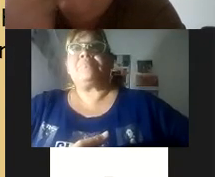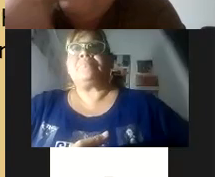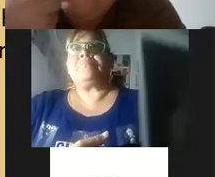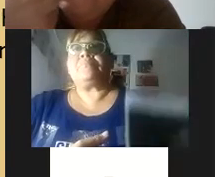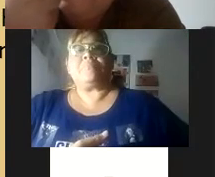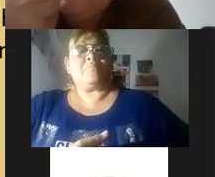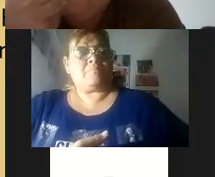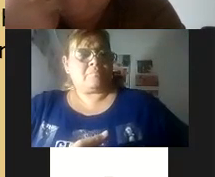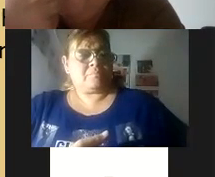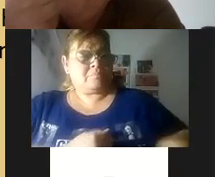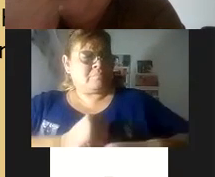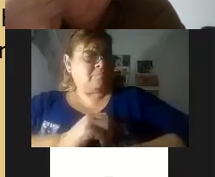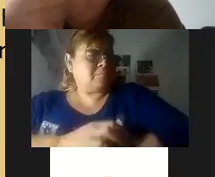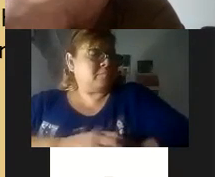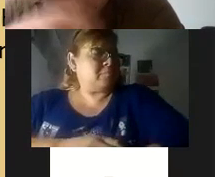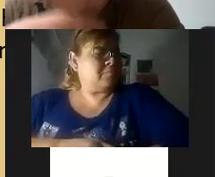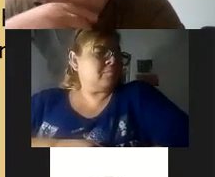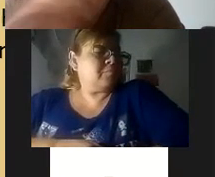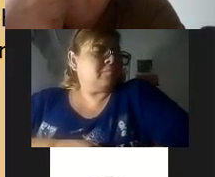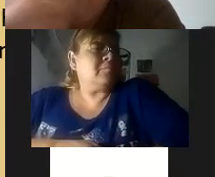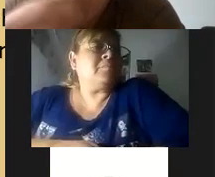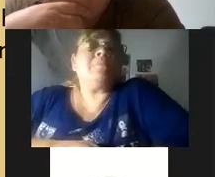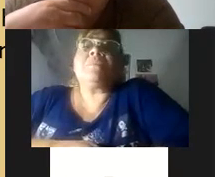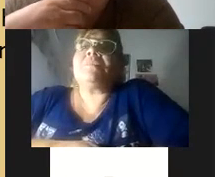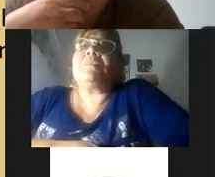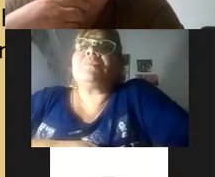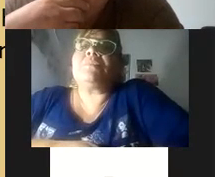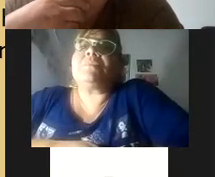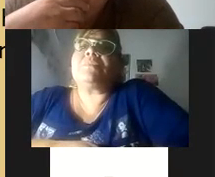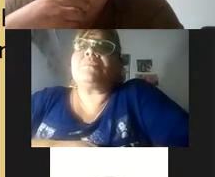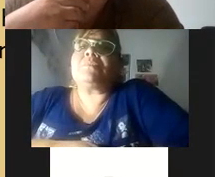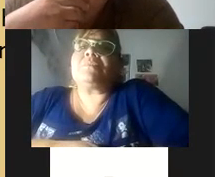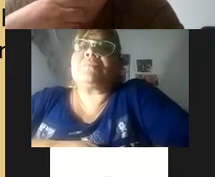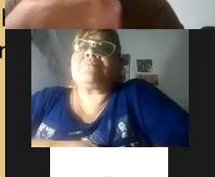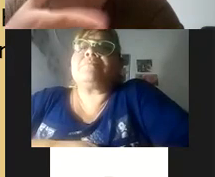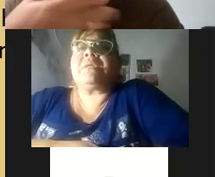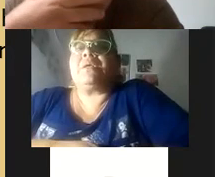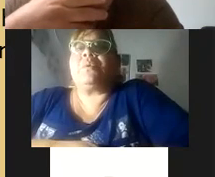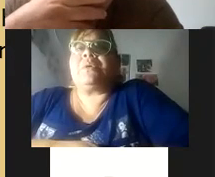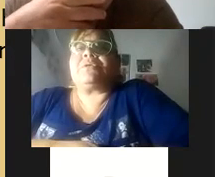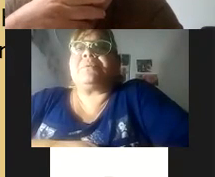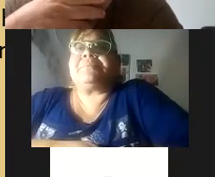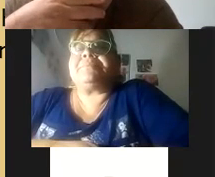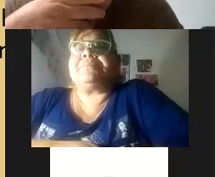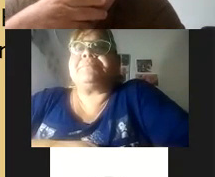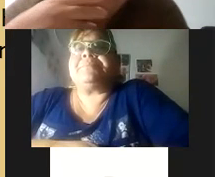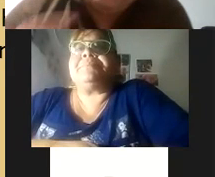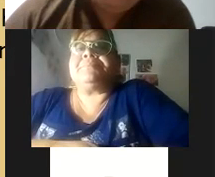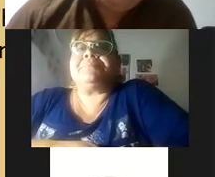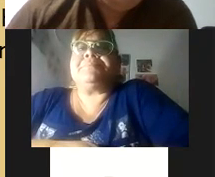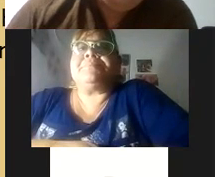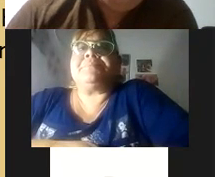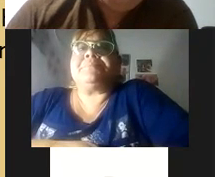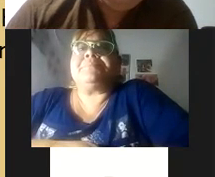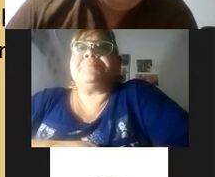Si a veces el ejercicio acá de olla, la comida no aporta. La saca de los huesos.